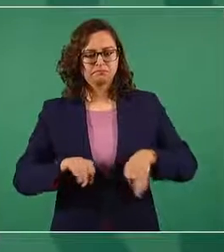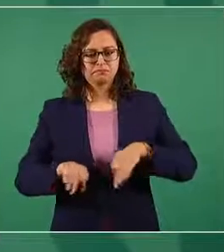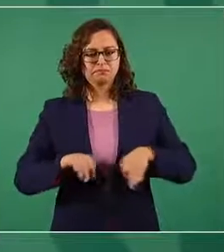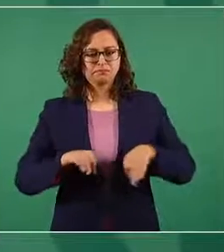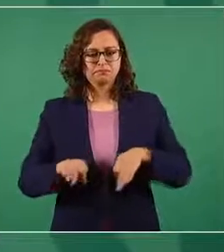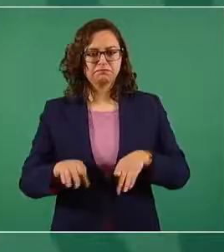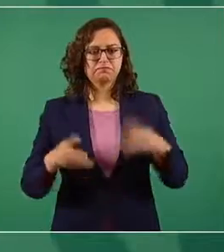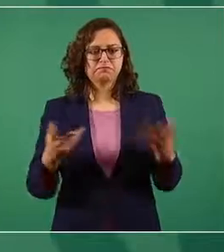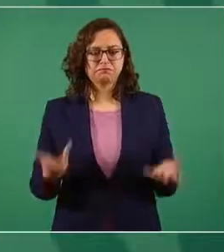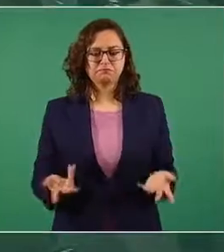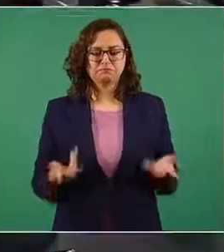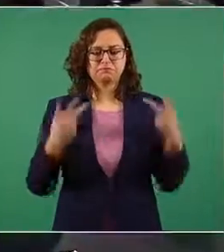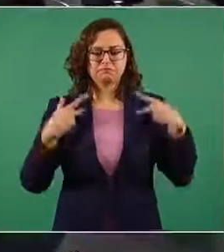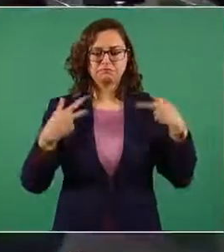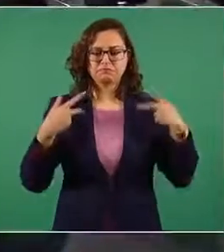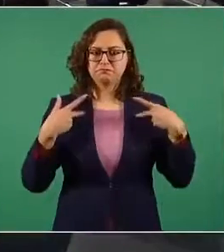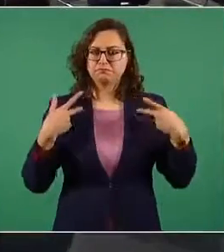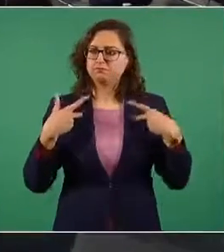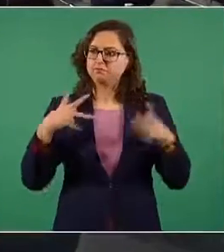la gente del pueblo,